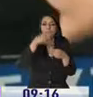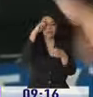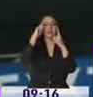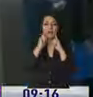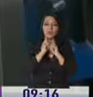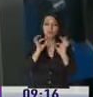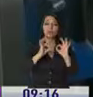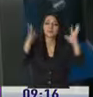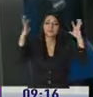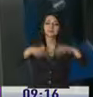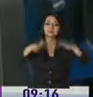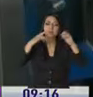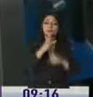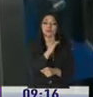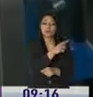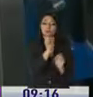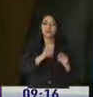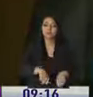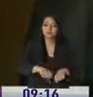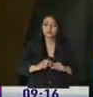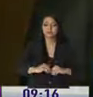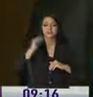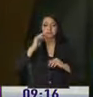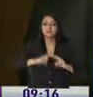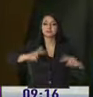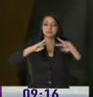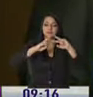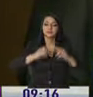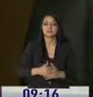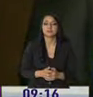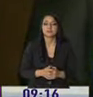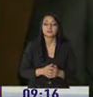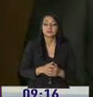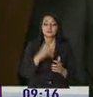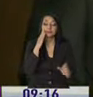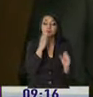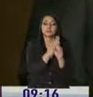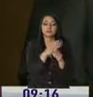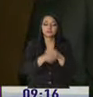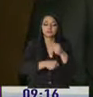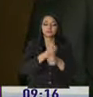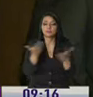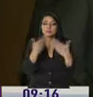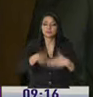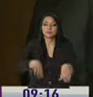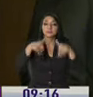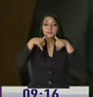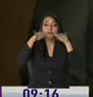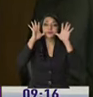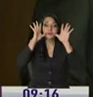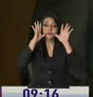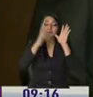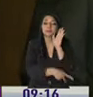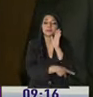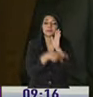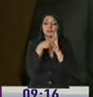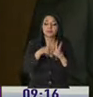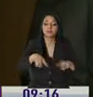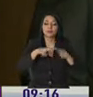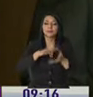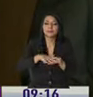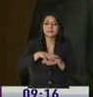invierno en los Estados Unidos. Nuestras expectativas son que de aquí hasta fin de año los precios de crudo sigan mejorando de